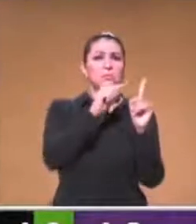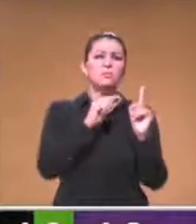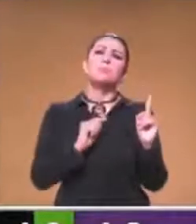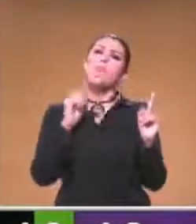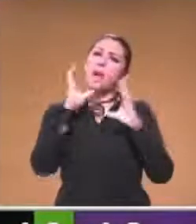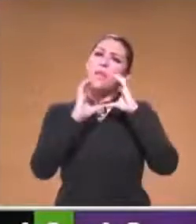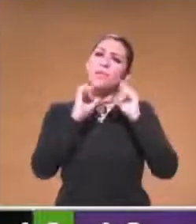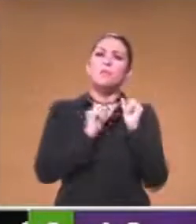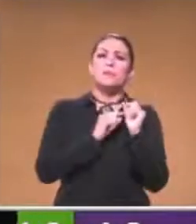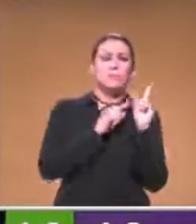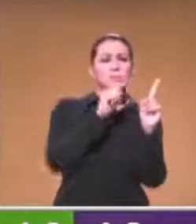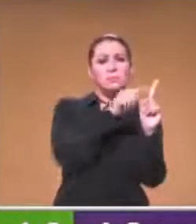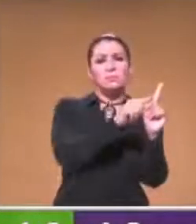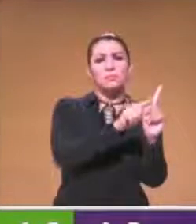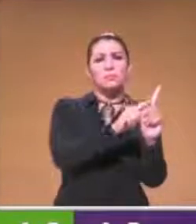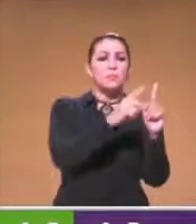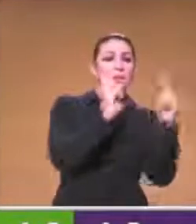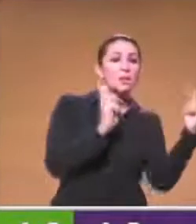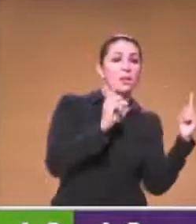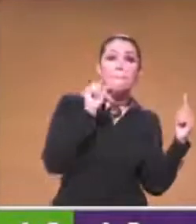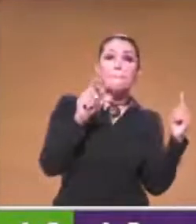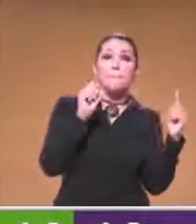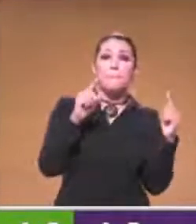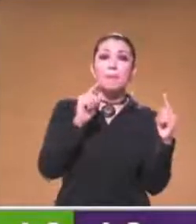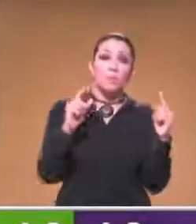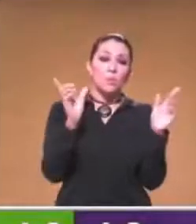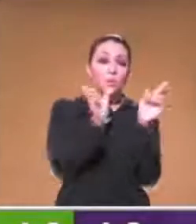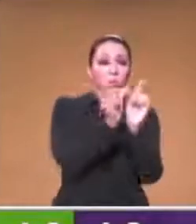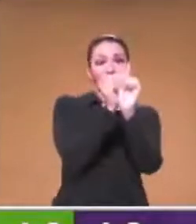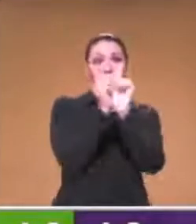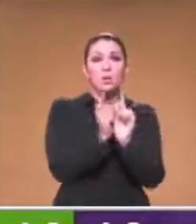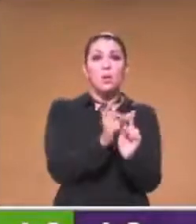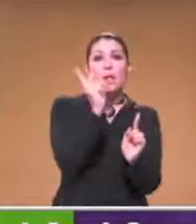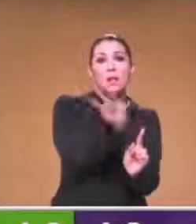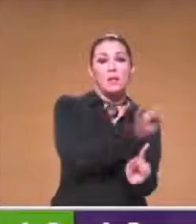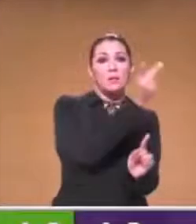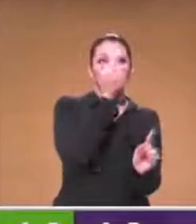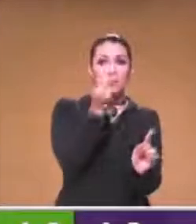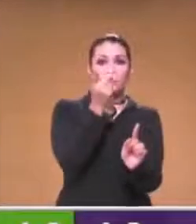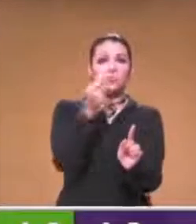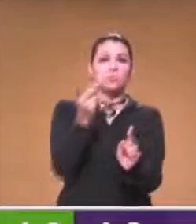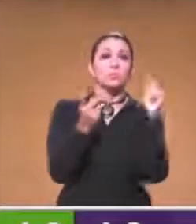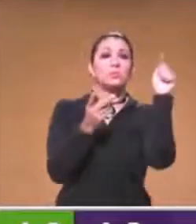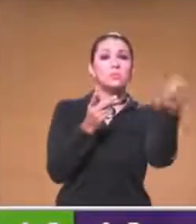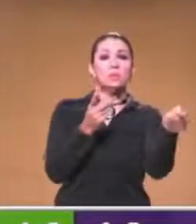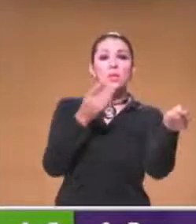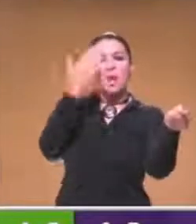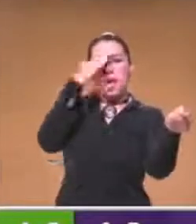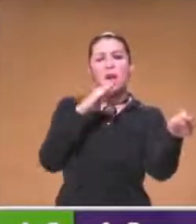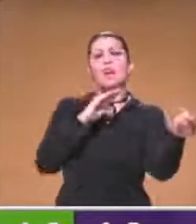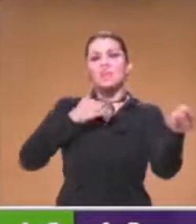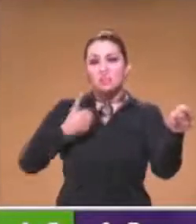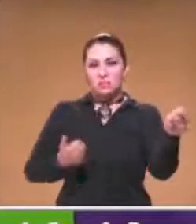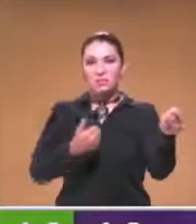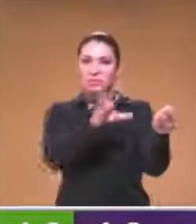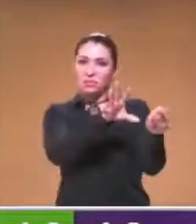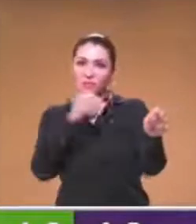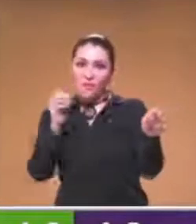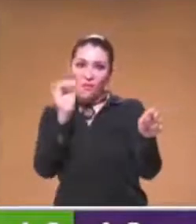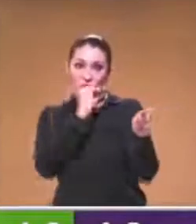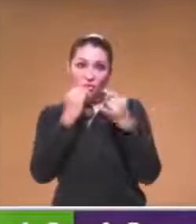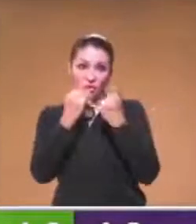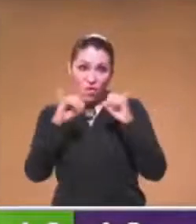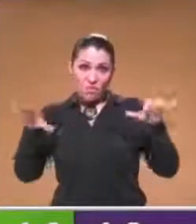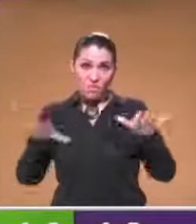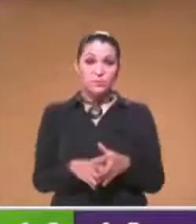cantante. De esta manera estamos empleando nuevamente la pregunta para obtener información de una tercera persona. También